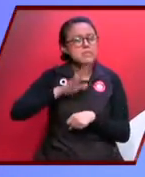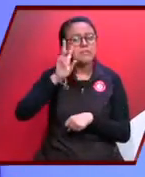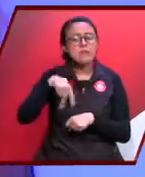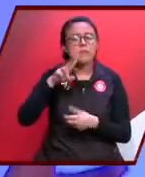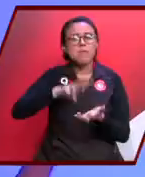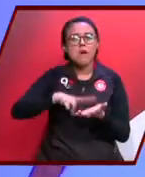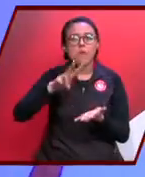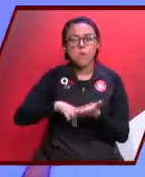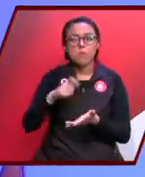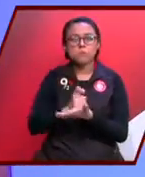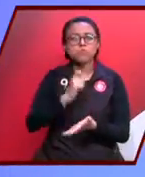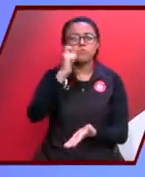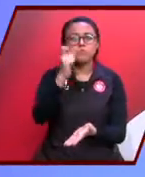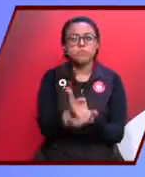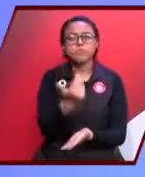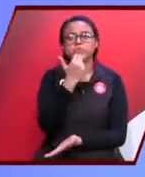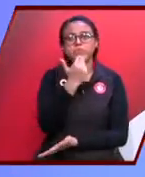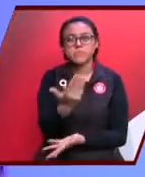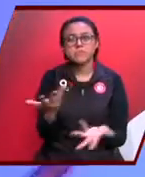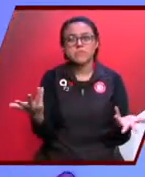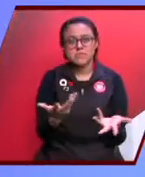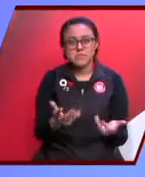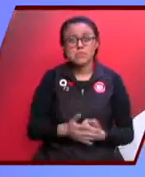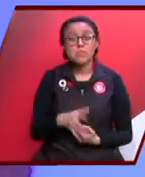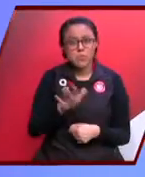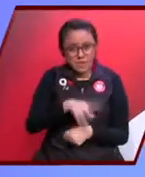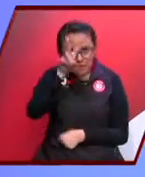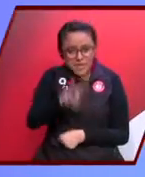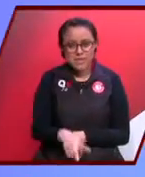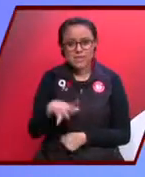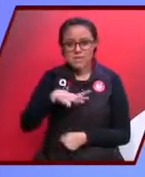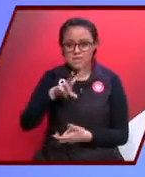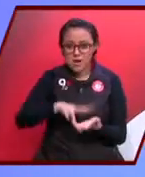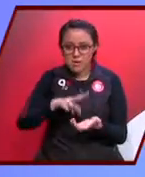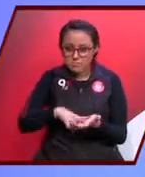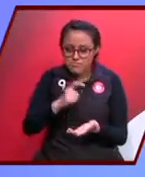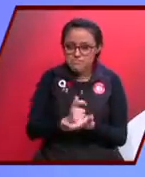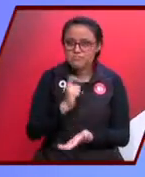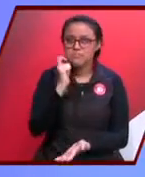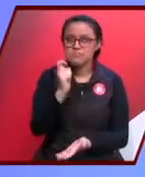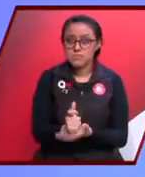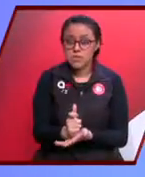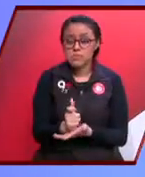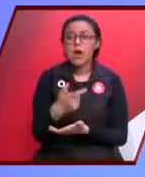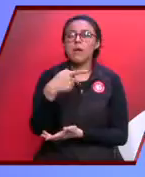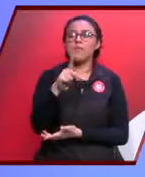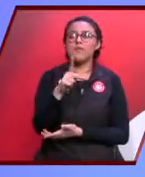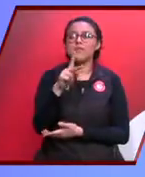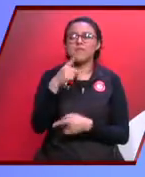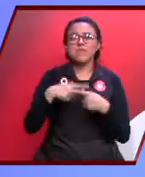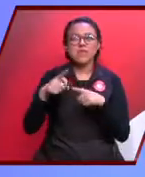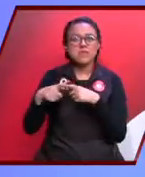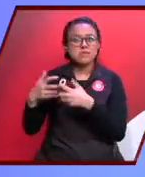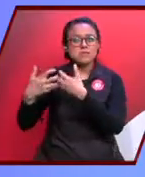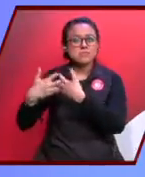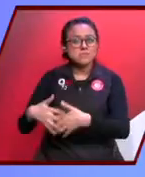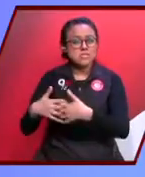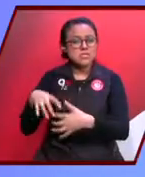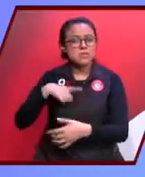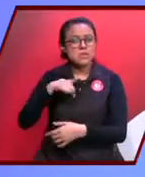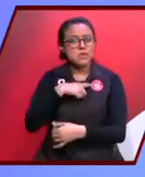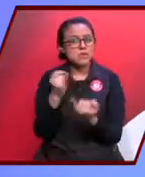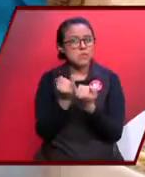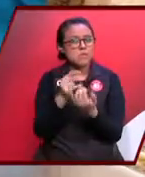crear valor económico, porque sí lo tiene, tiene que crear valor económico, pero por supuesto que las empresas también tienen que crear